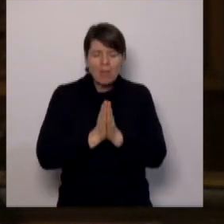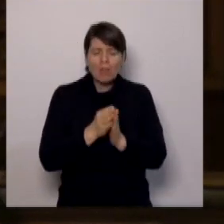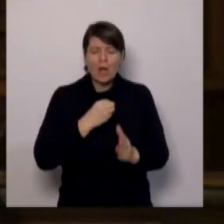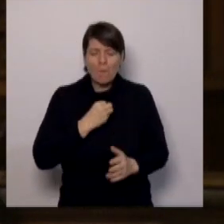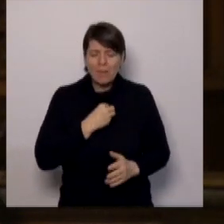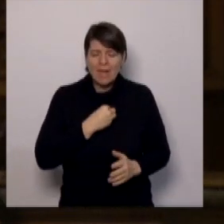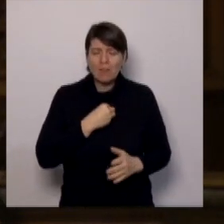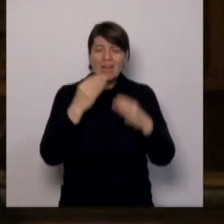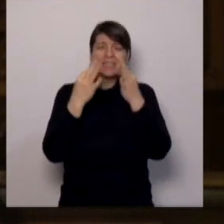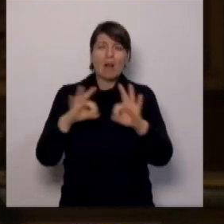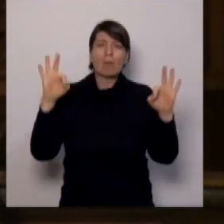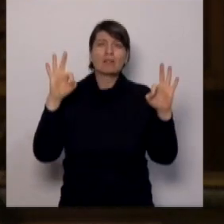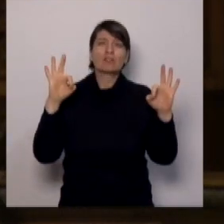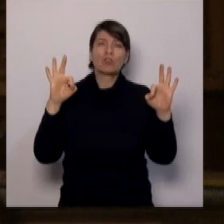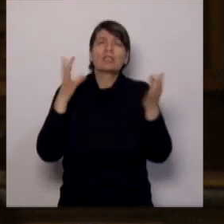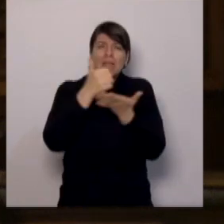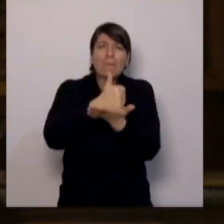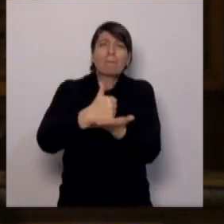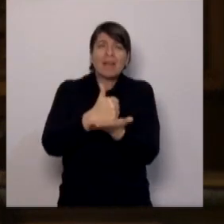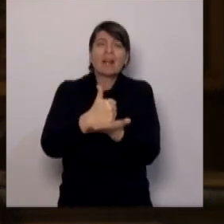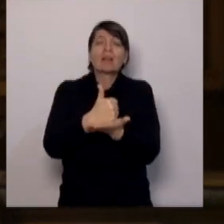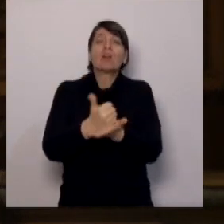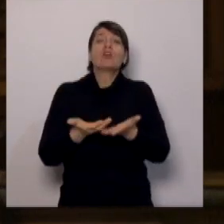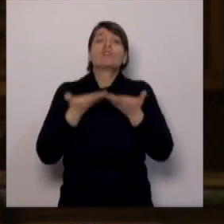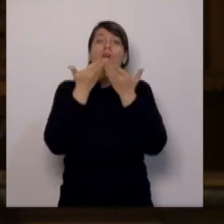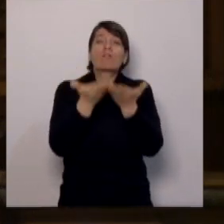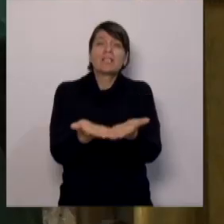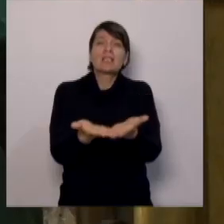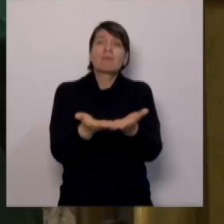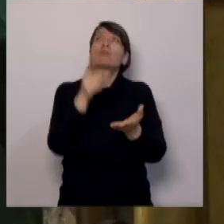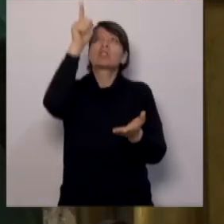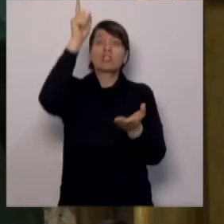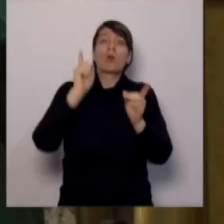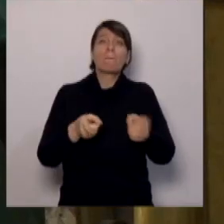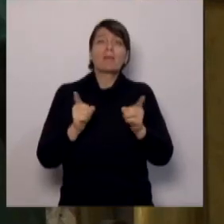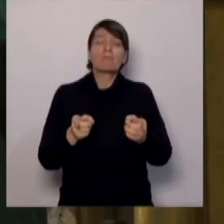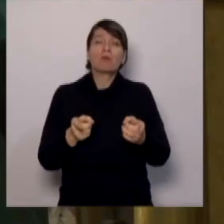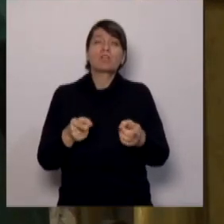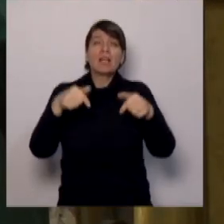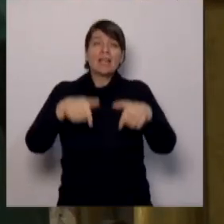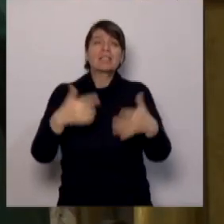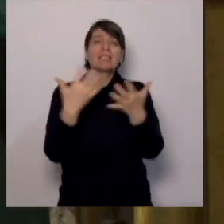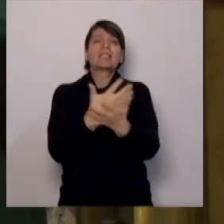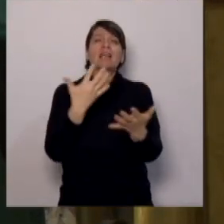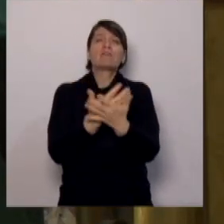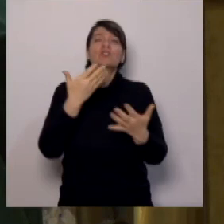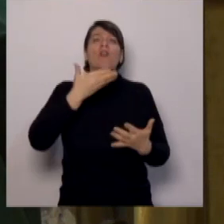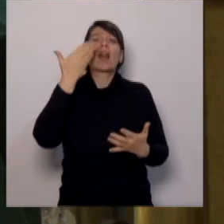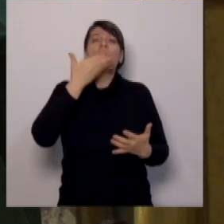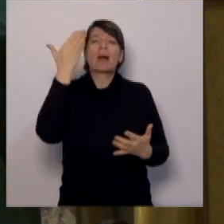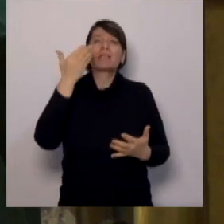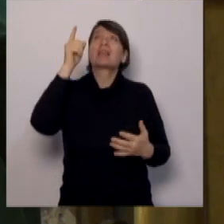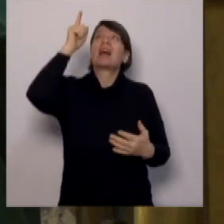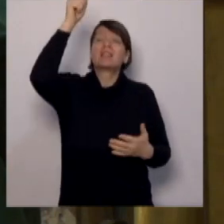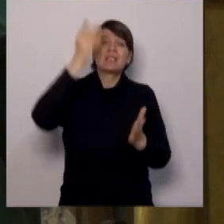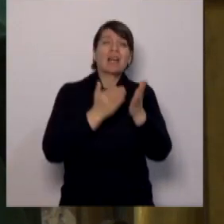el perdón de sus pecados y la salvación que esperan, te ofrecemos y ellos mismos te ofrecen este sacrificio